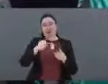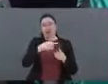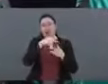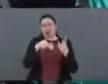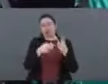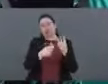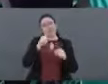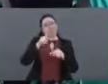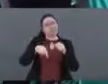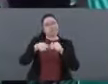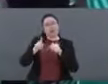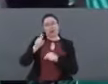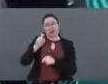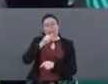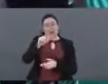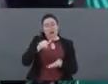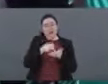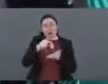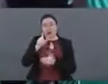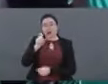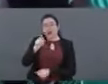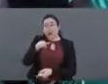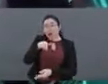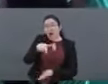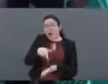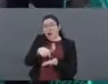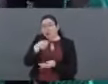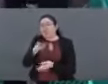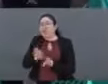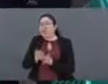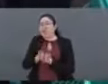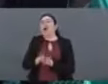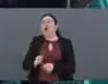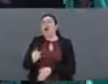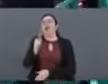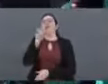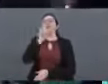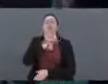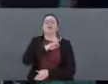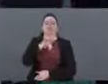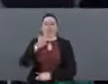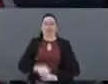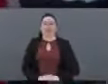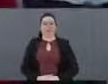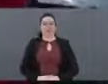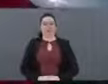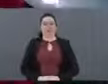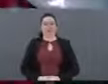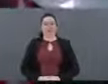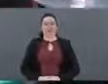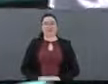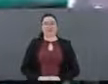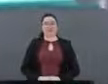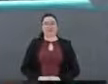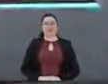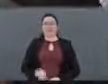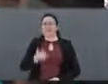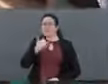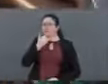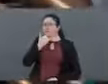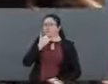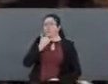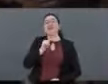que cumple con toda la normatividad para consumo humano. ¿Opera 24 horas, César? ¿Perdón? ¿Opera